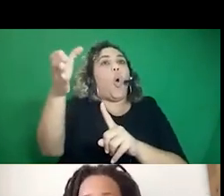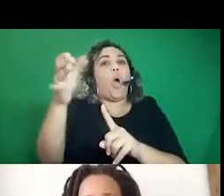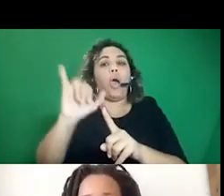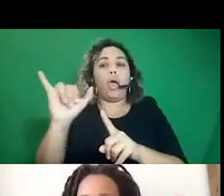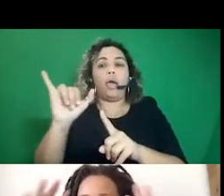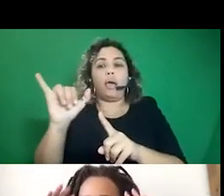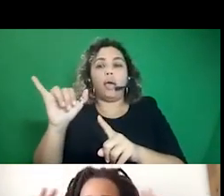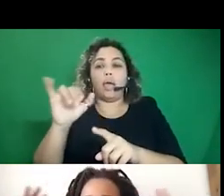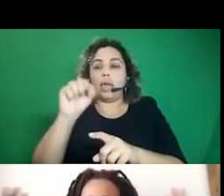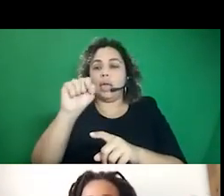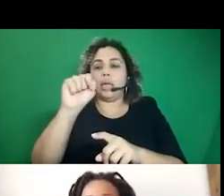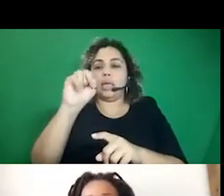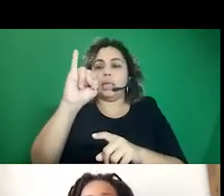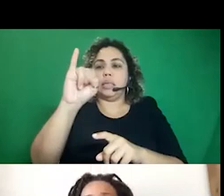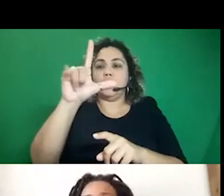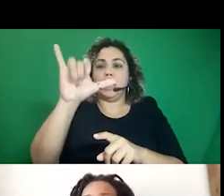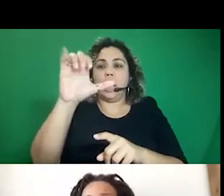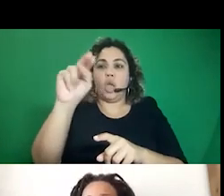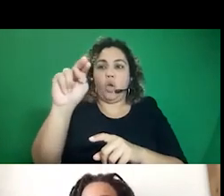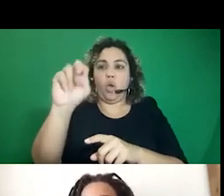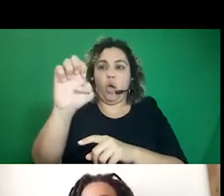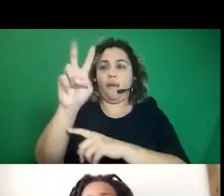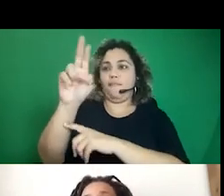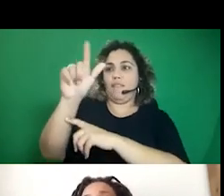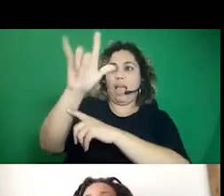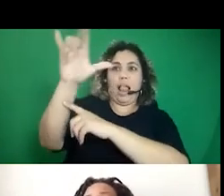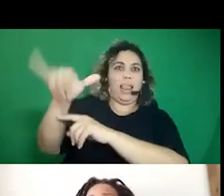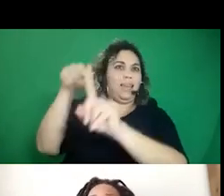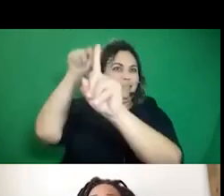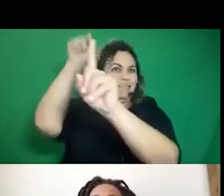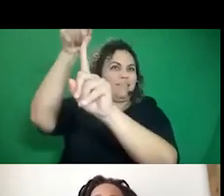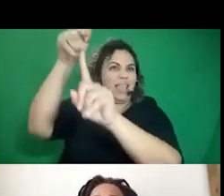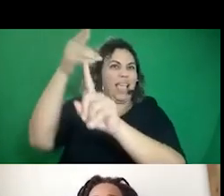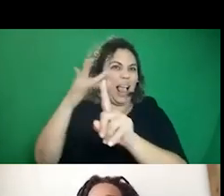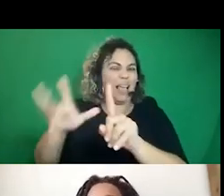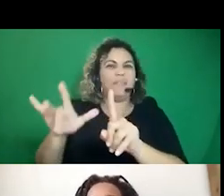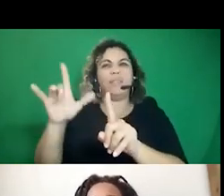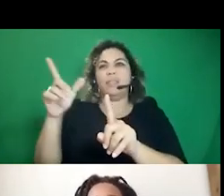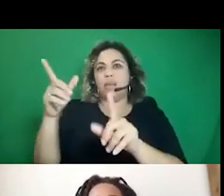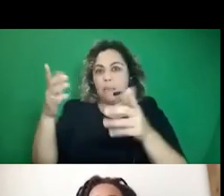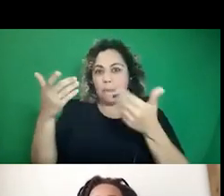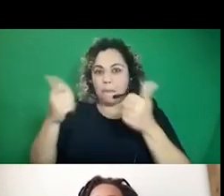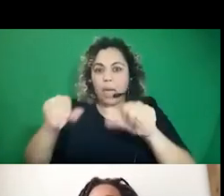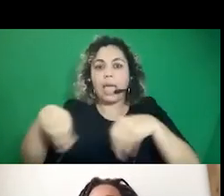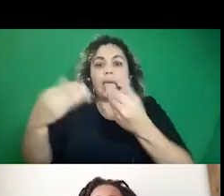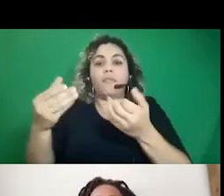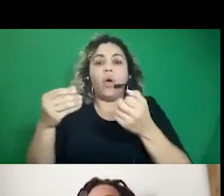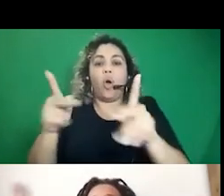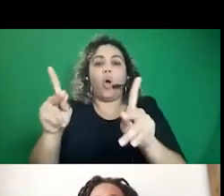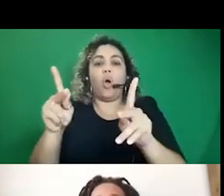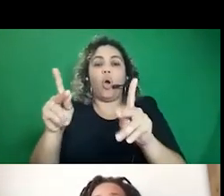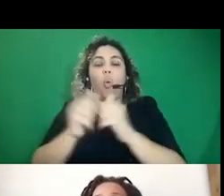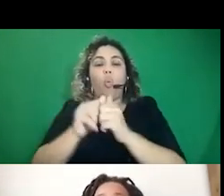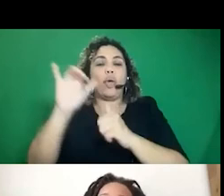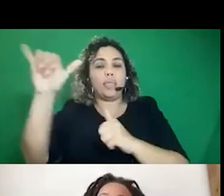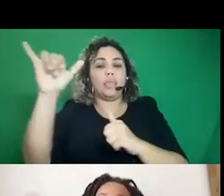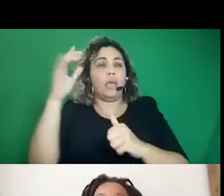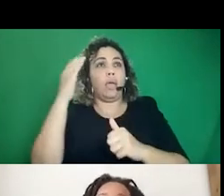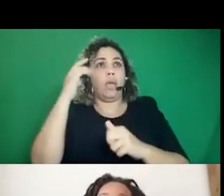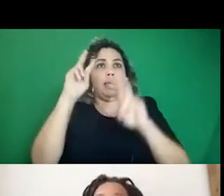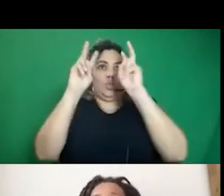tecnológico el concepto de silicon valley como idea y como plataformas